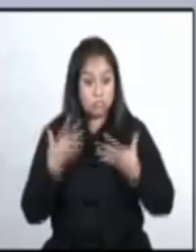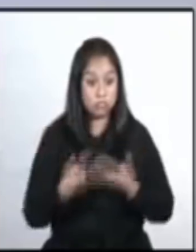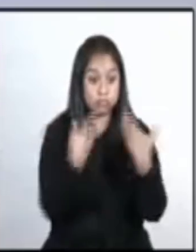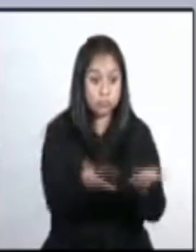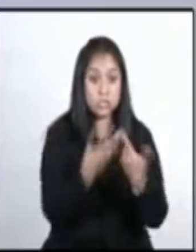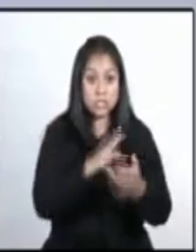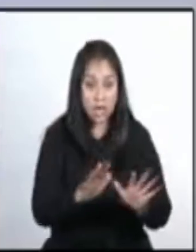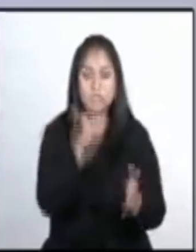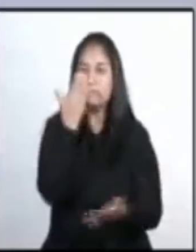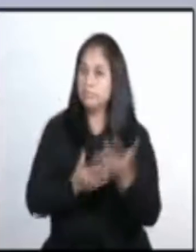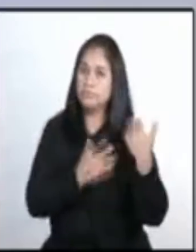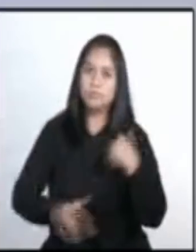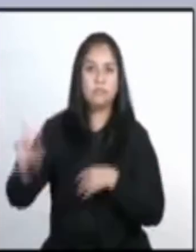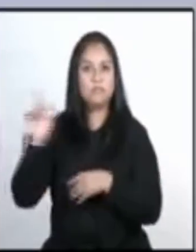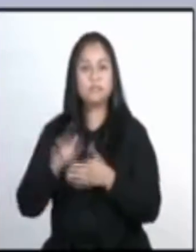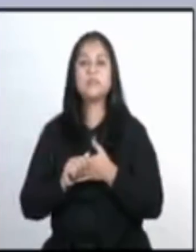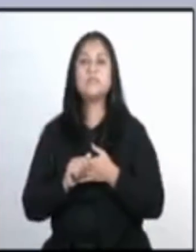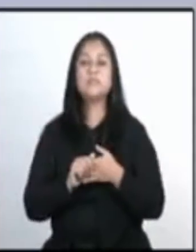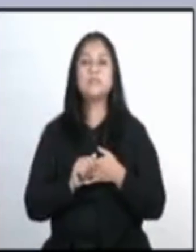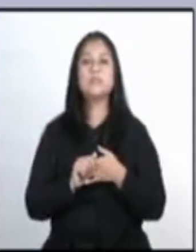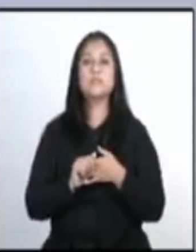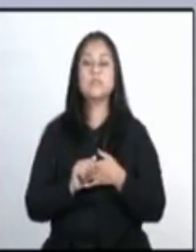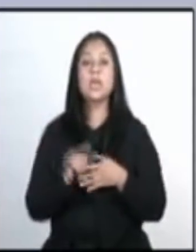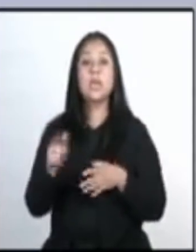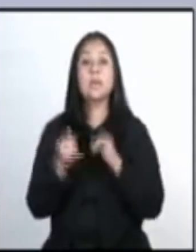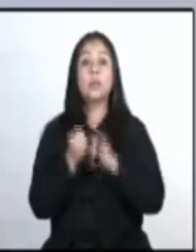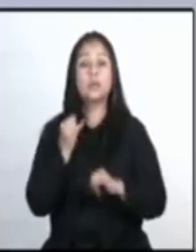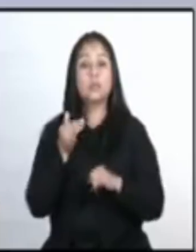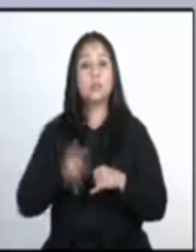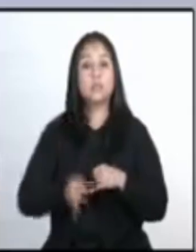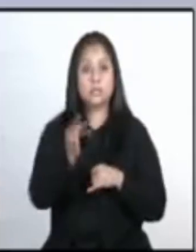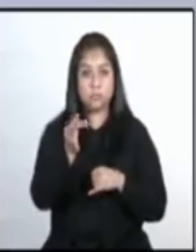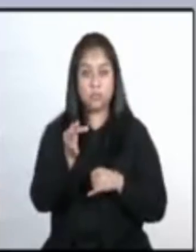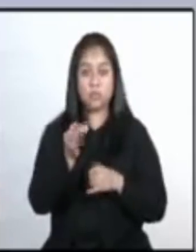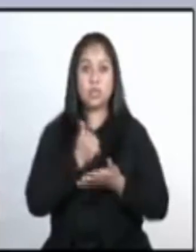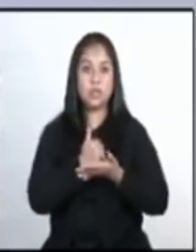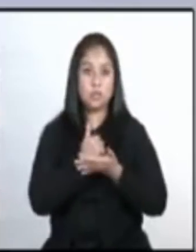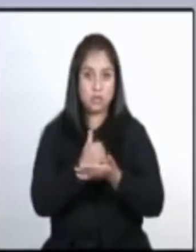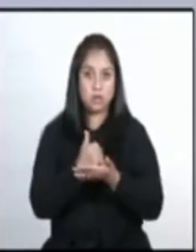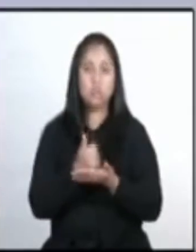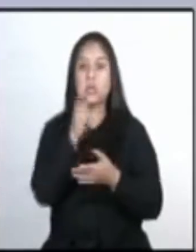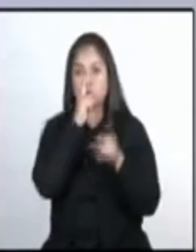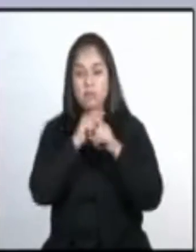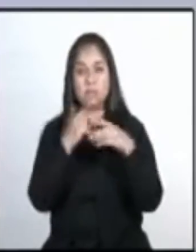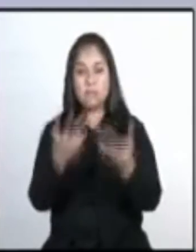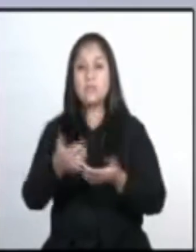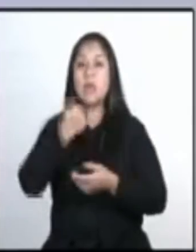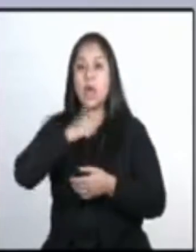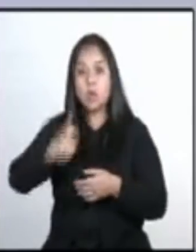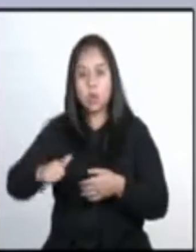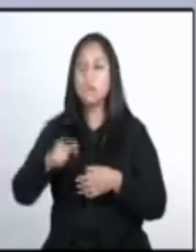carga. Por último, el transporte humanitario y el suministro de agua se mantiene.